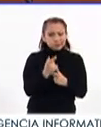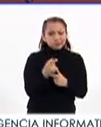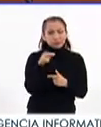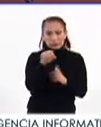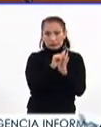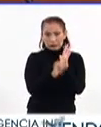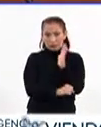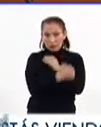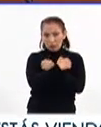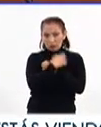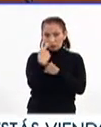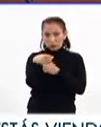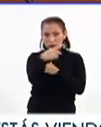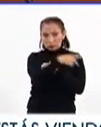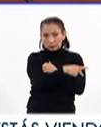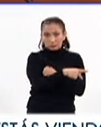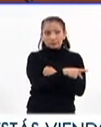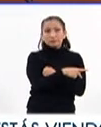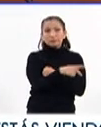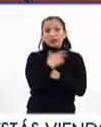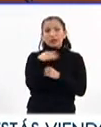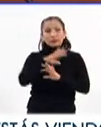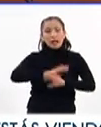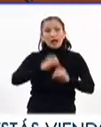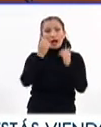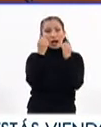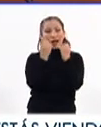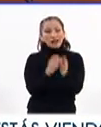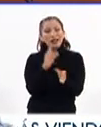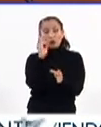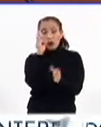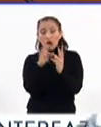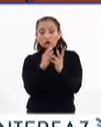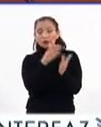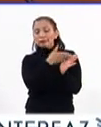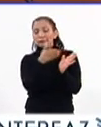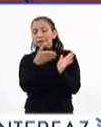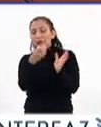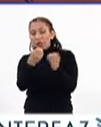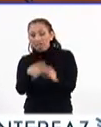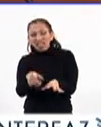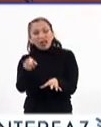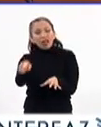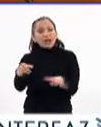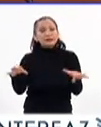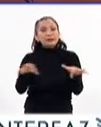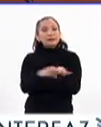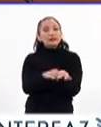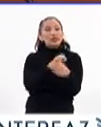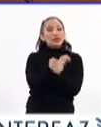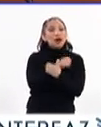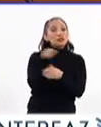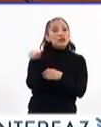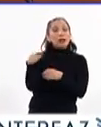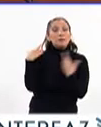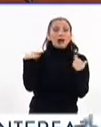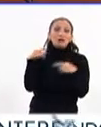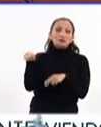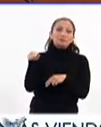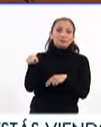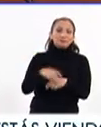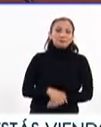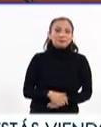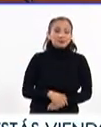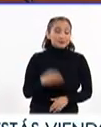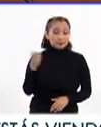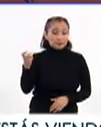el sistema educativo, pero se ha perdido algo muy importante que conforma el binomio educativo, que es el docente.